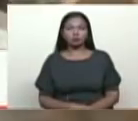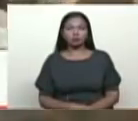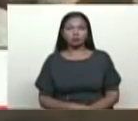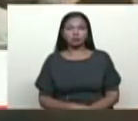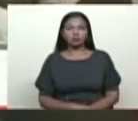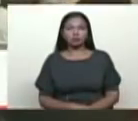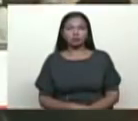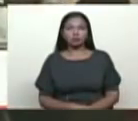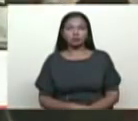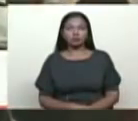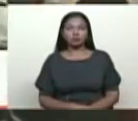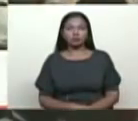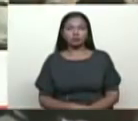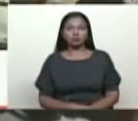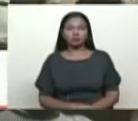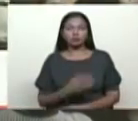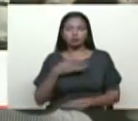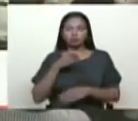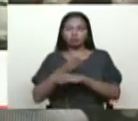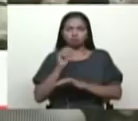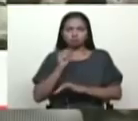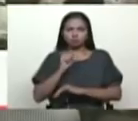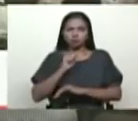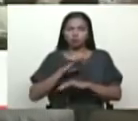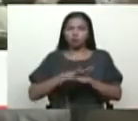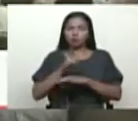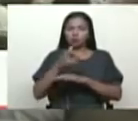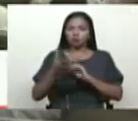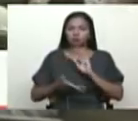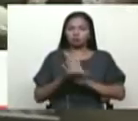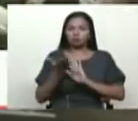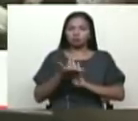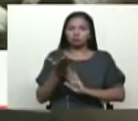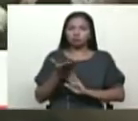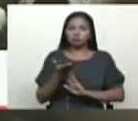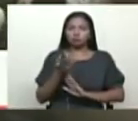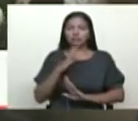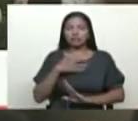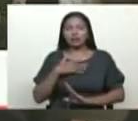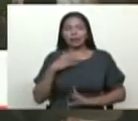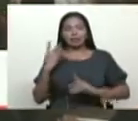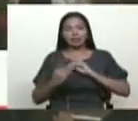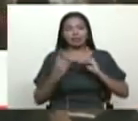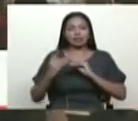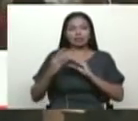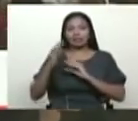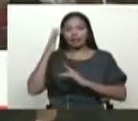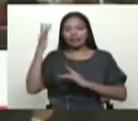Así vamos, compañeros. Por eso es muy importante poder debatir todas estas ideas.